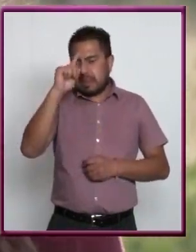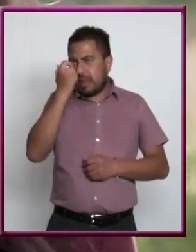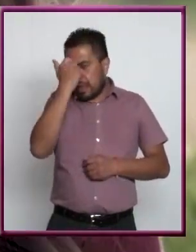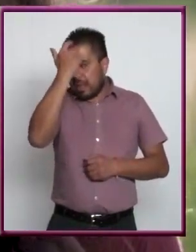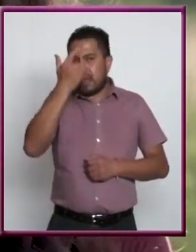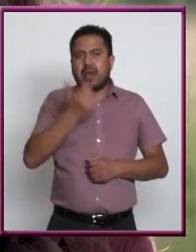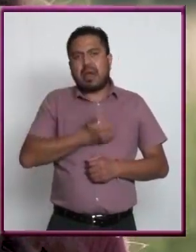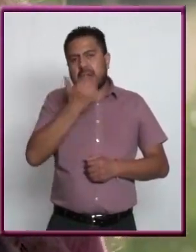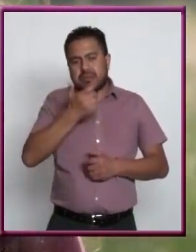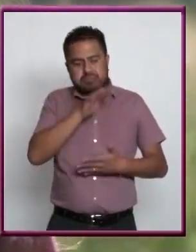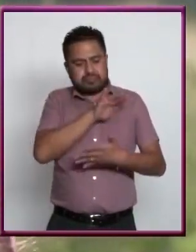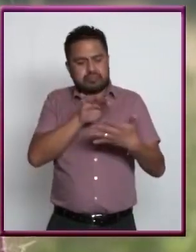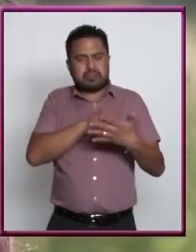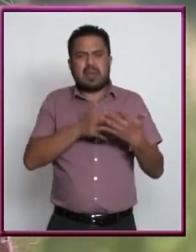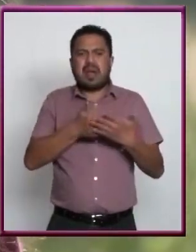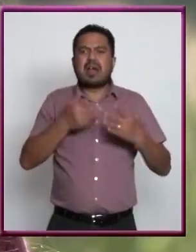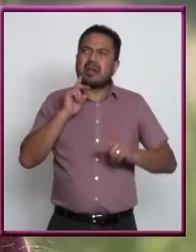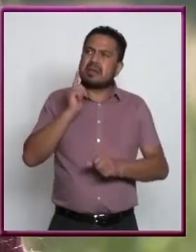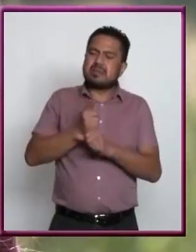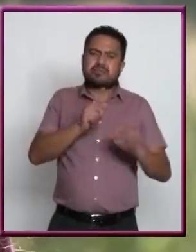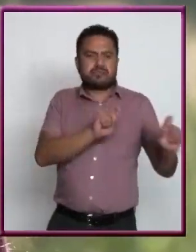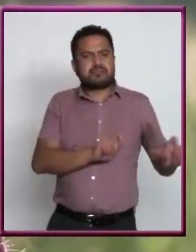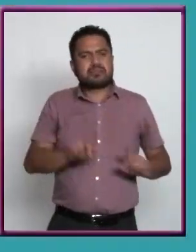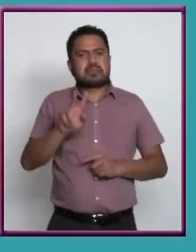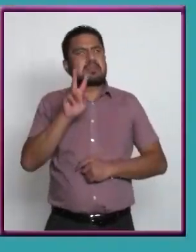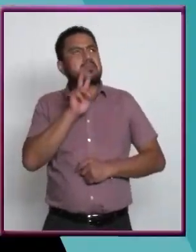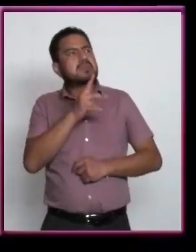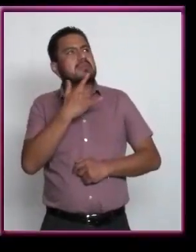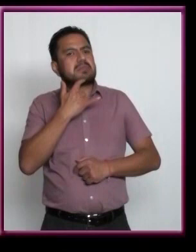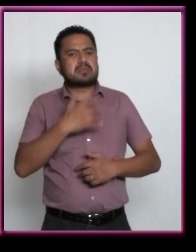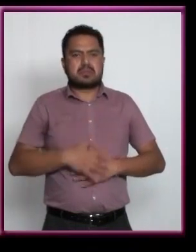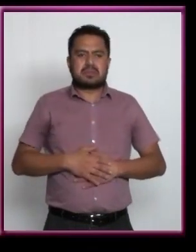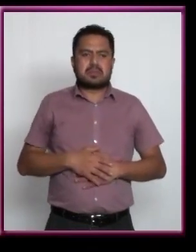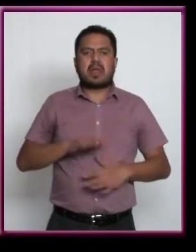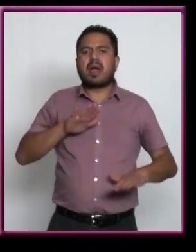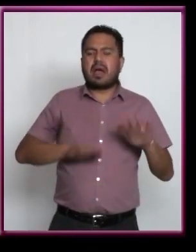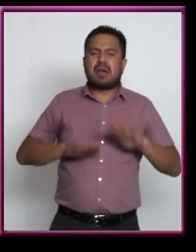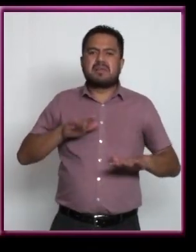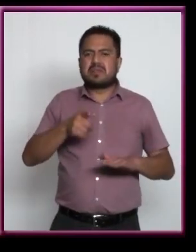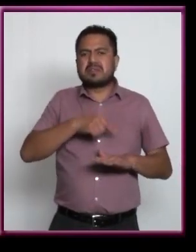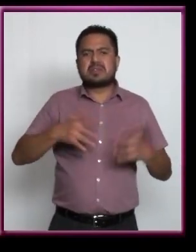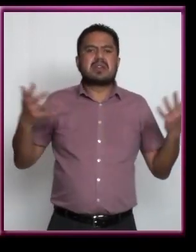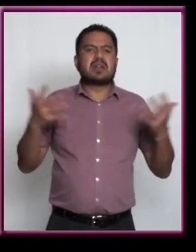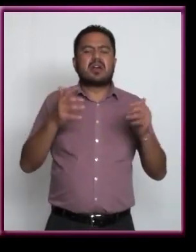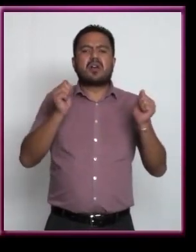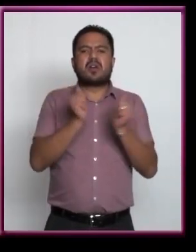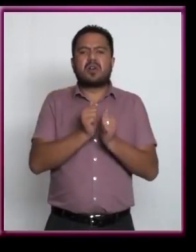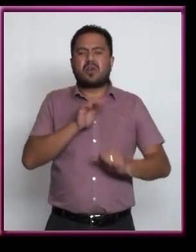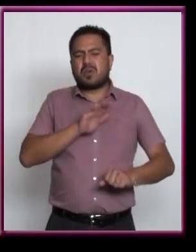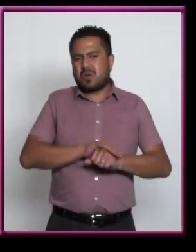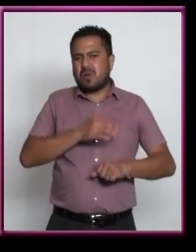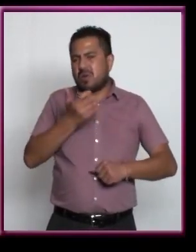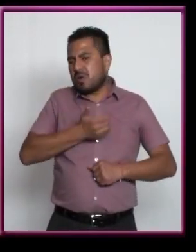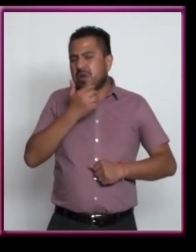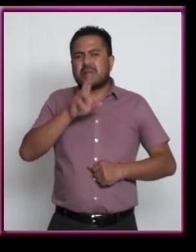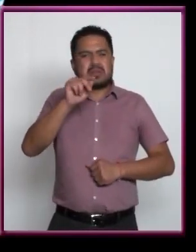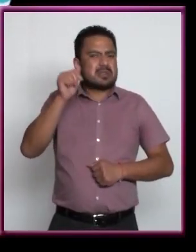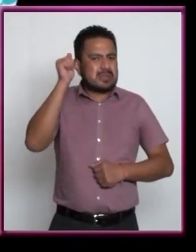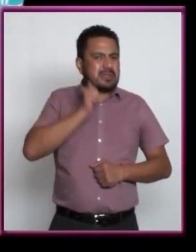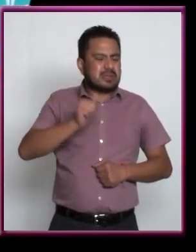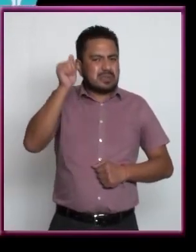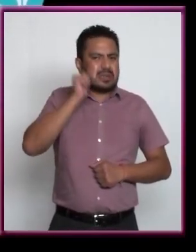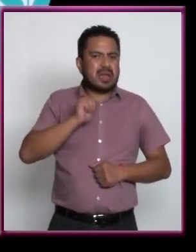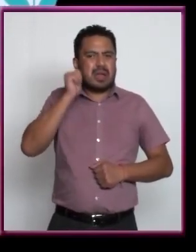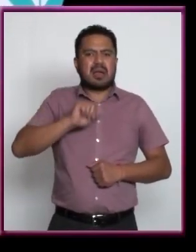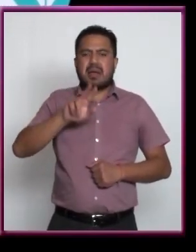crear el hábito de la lectura. Vamos a ver esta cápsula. A veces damos por hecho que sabemos estudiar, pero no siempre es